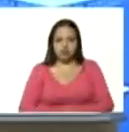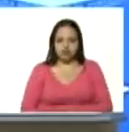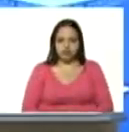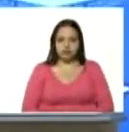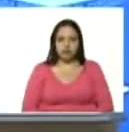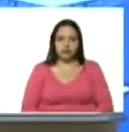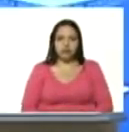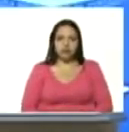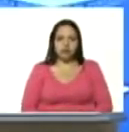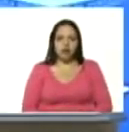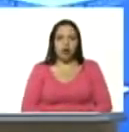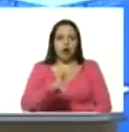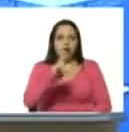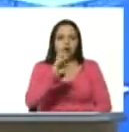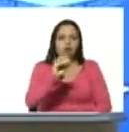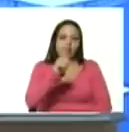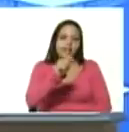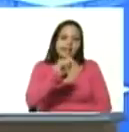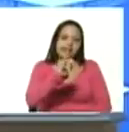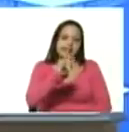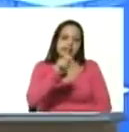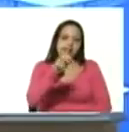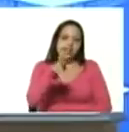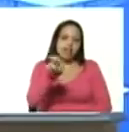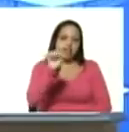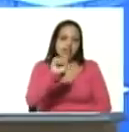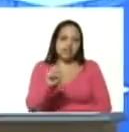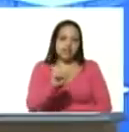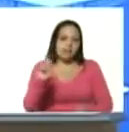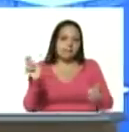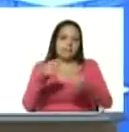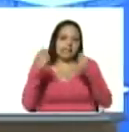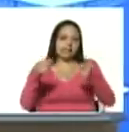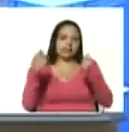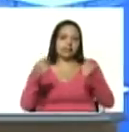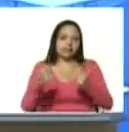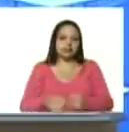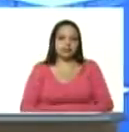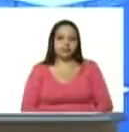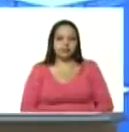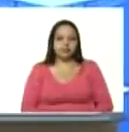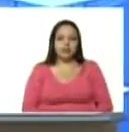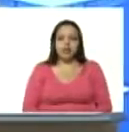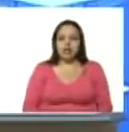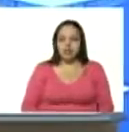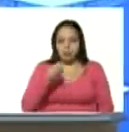Reuters, el señor Brian Ellsworth. ¿Cómo está, Brian? Buenas tardes, señor presidente.